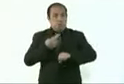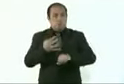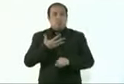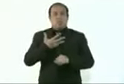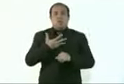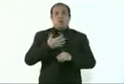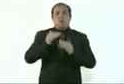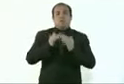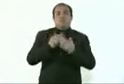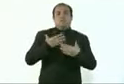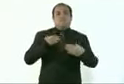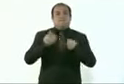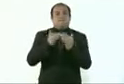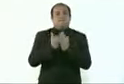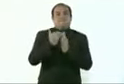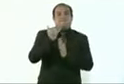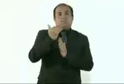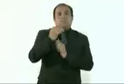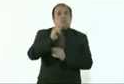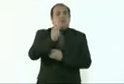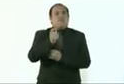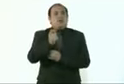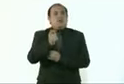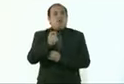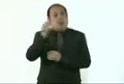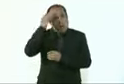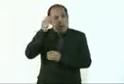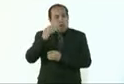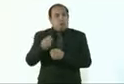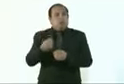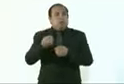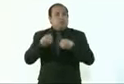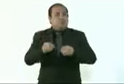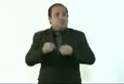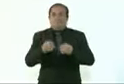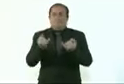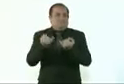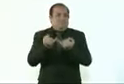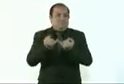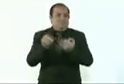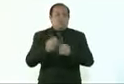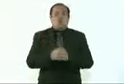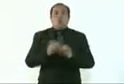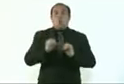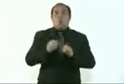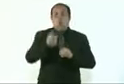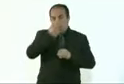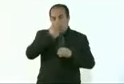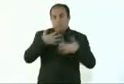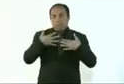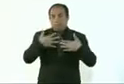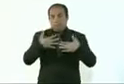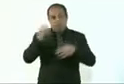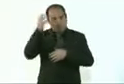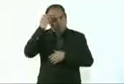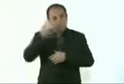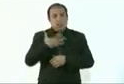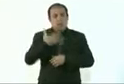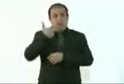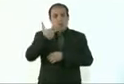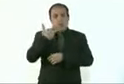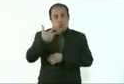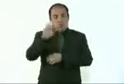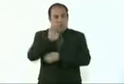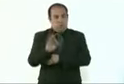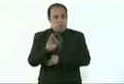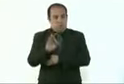incremento de casos no se ha visto traducida ni de cerca en camas generales, y mucho menos en camas con ventilador, que se encuentran al 8% de su